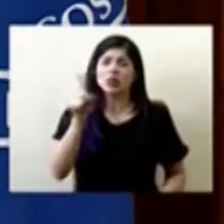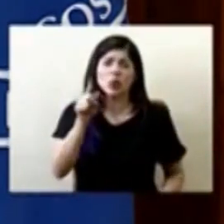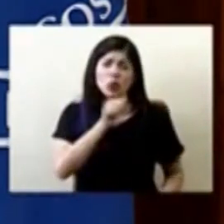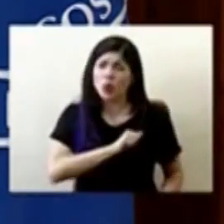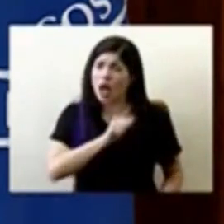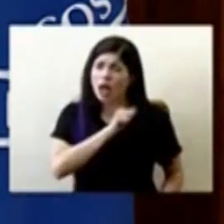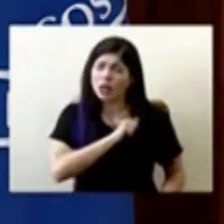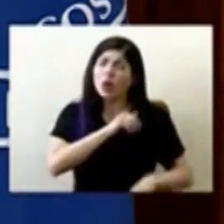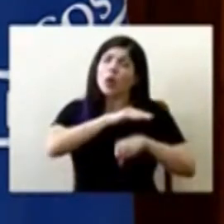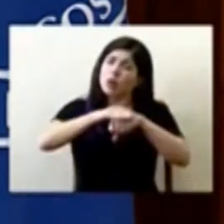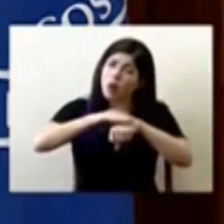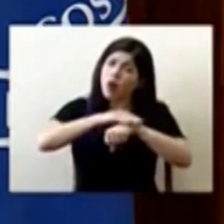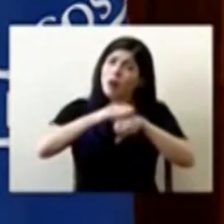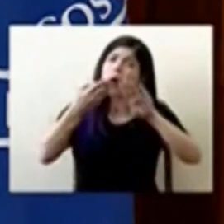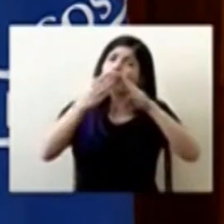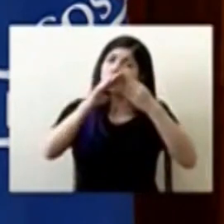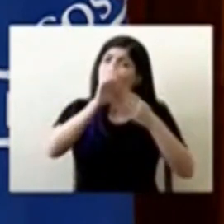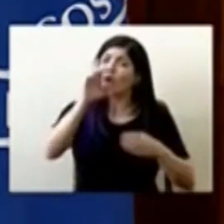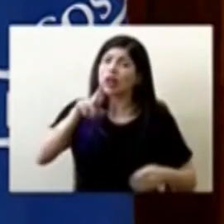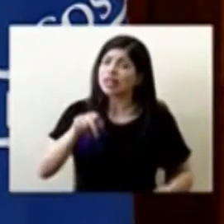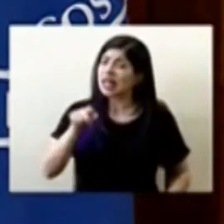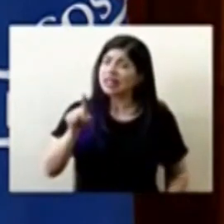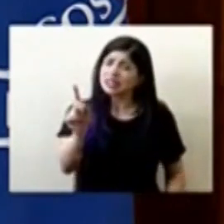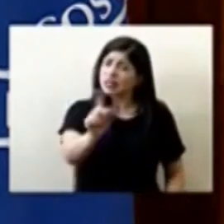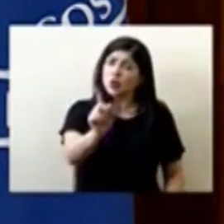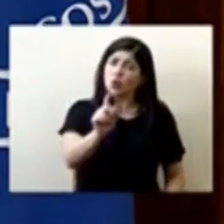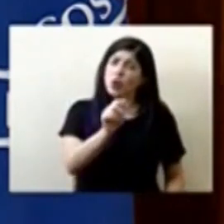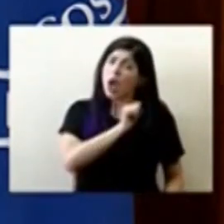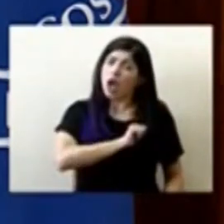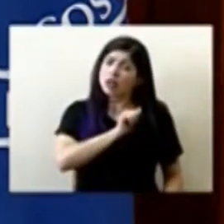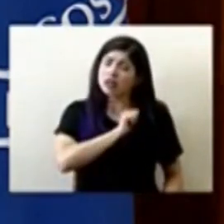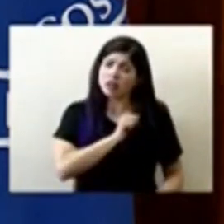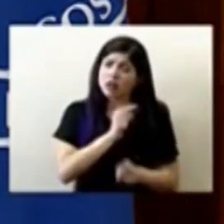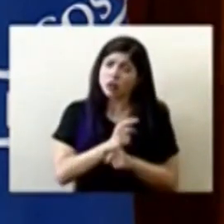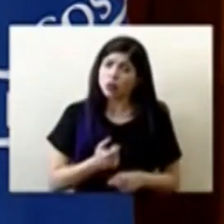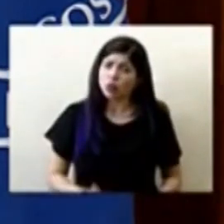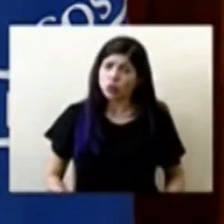favor, por favor, pueblo de Costa Rica, esa no es la actitud.